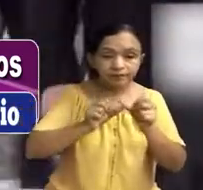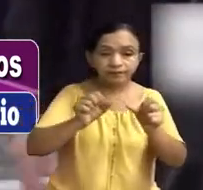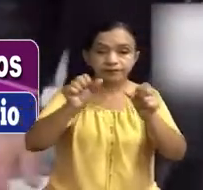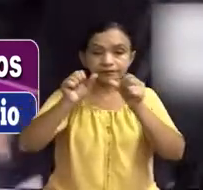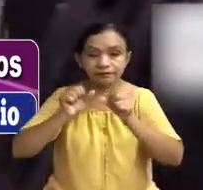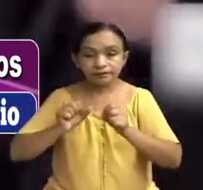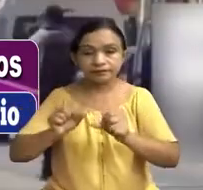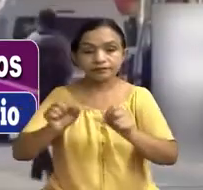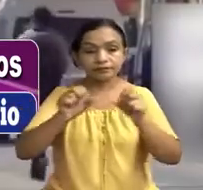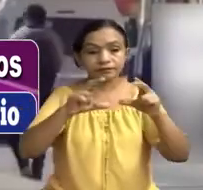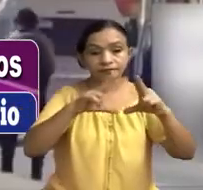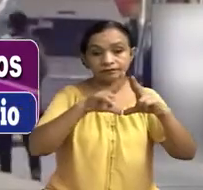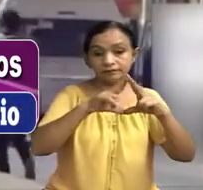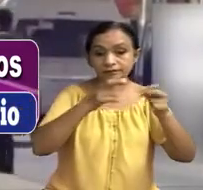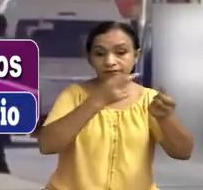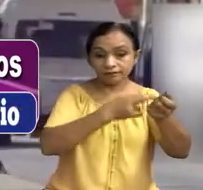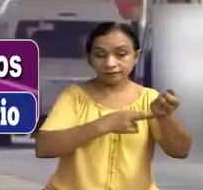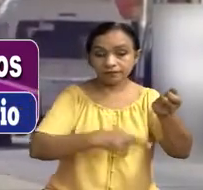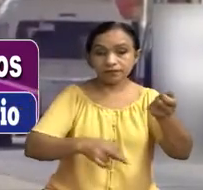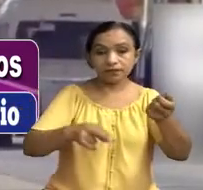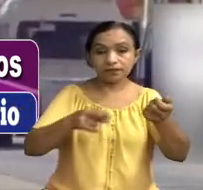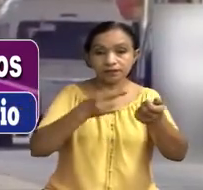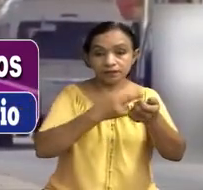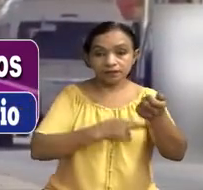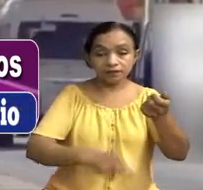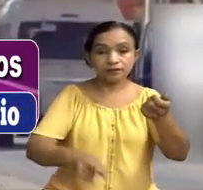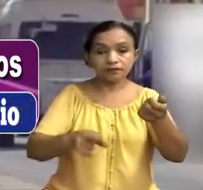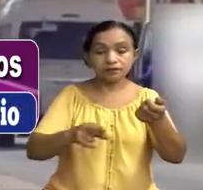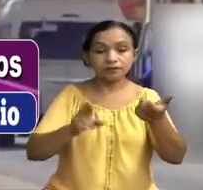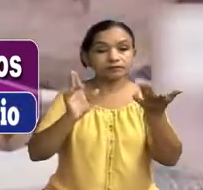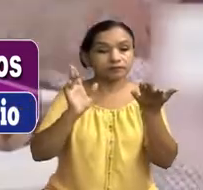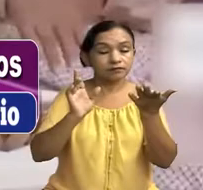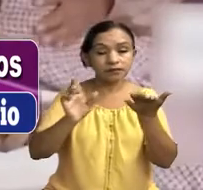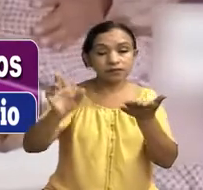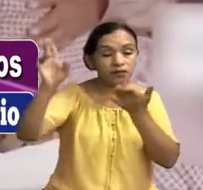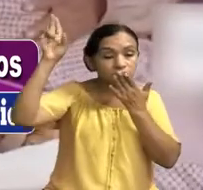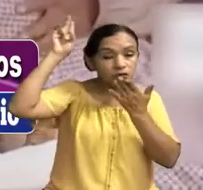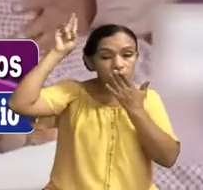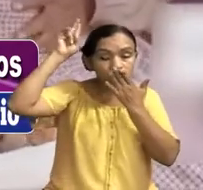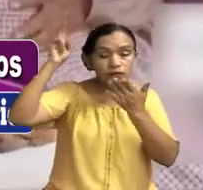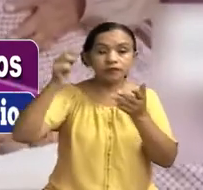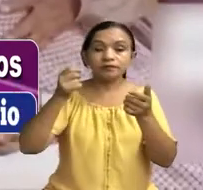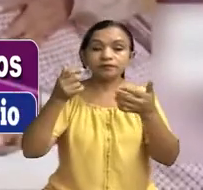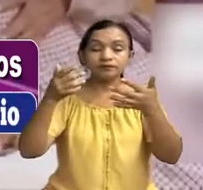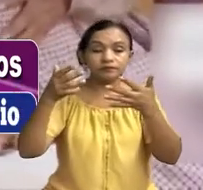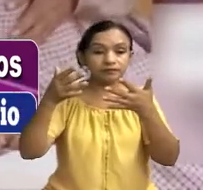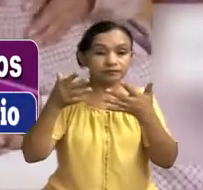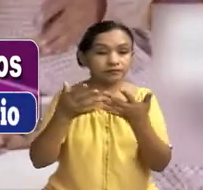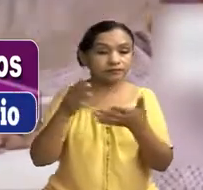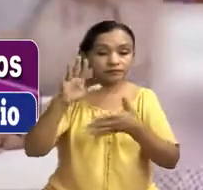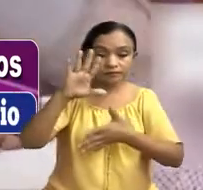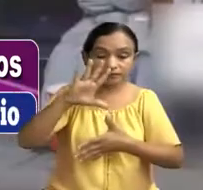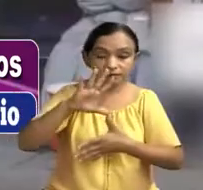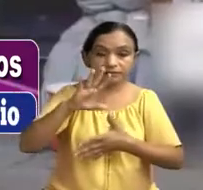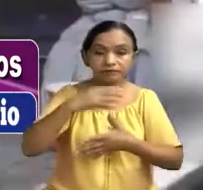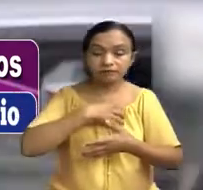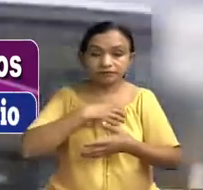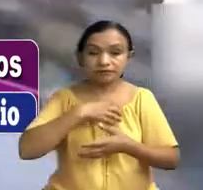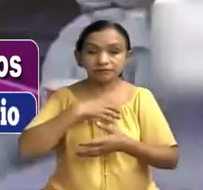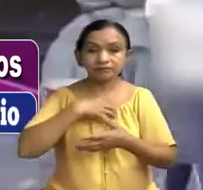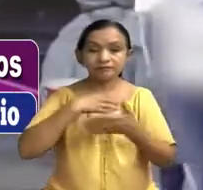es. Pero tenemos sangre indígena, como decía Sandino, somos indoamericanos. Entonces ahí está esa resistencia. Los